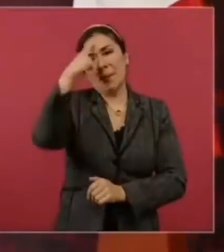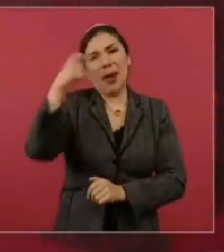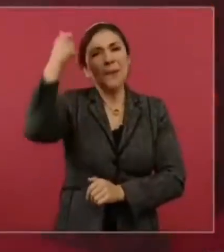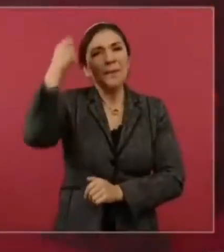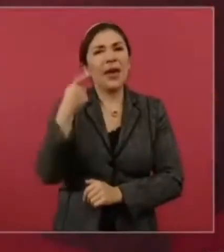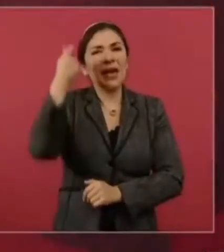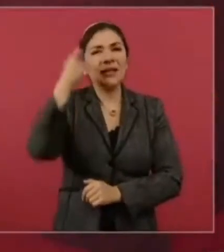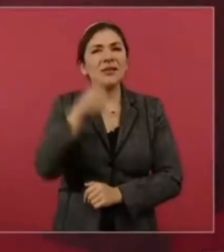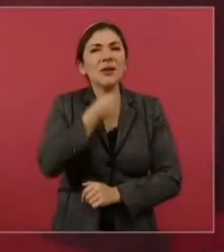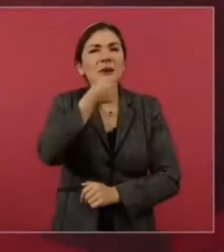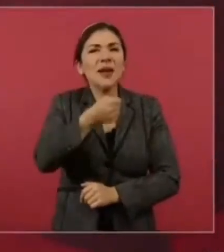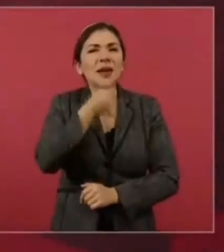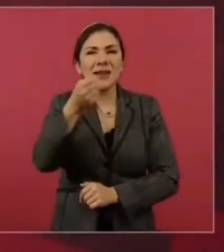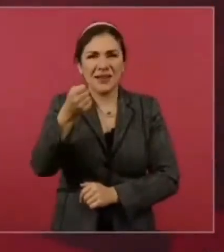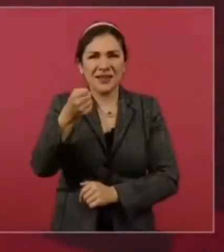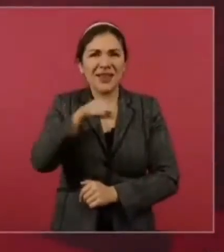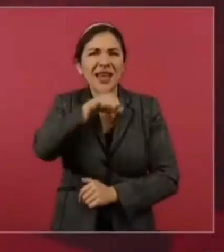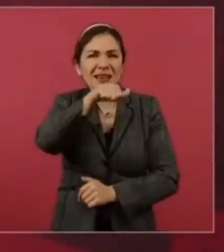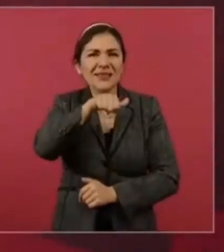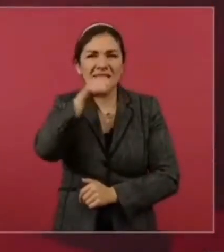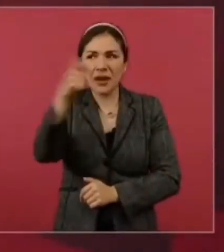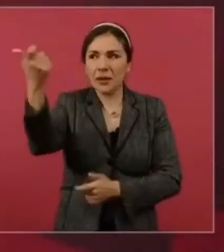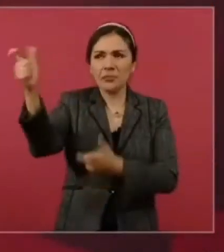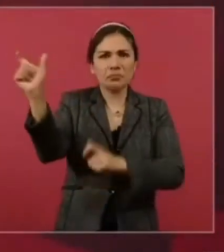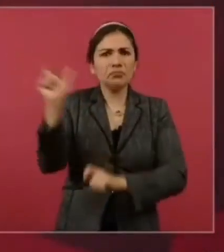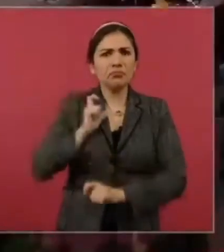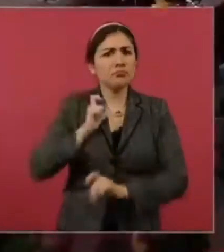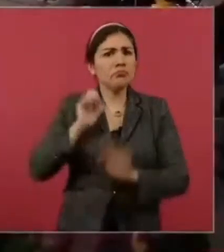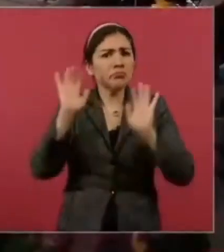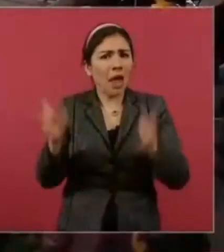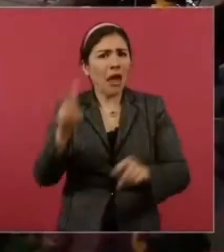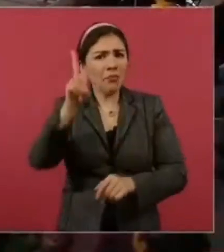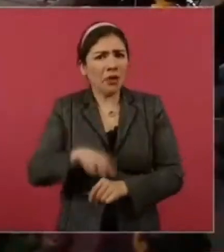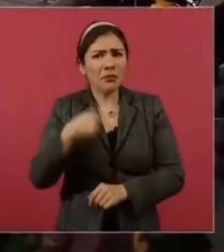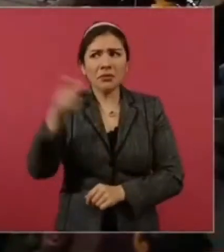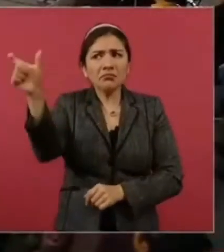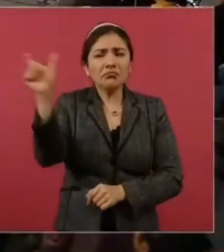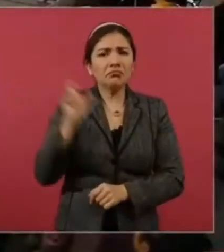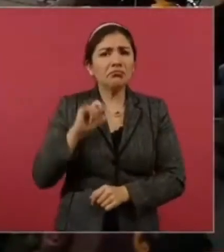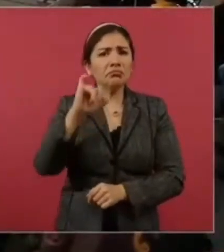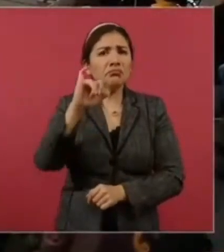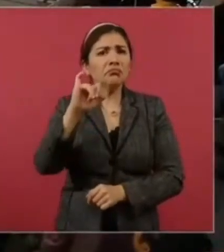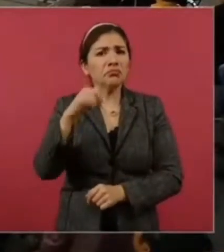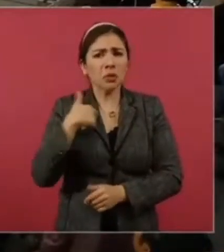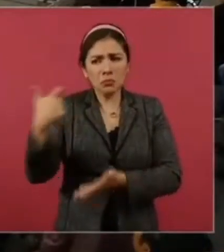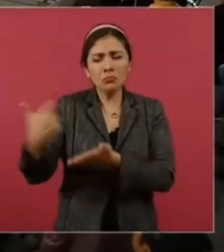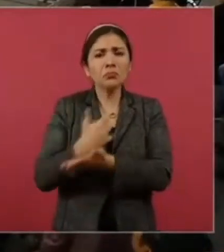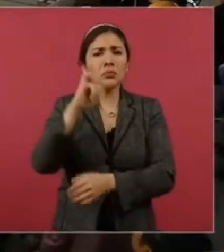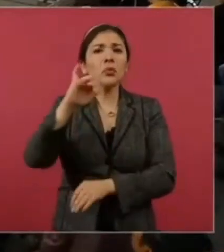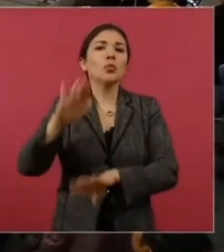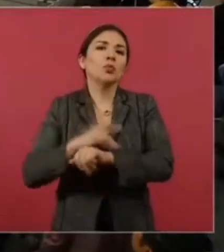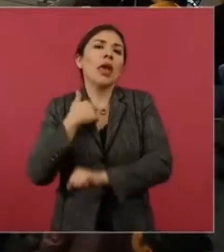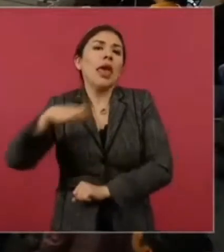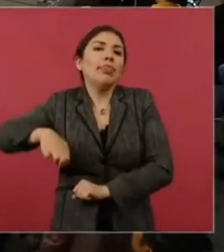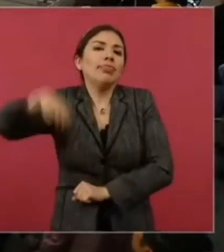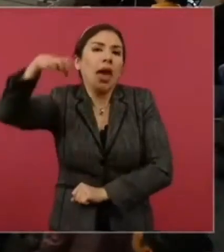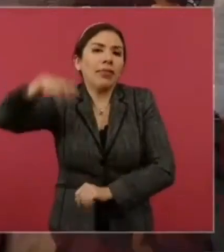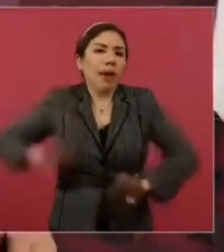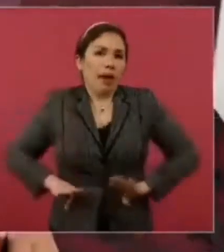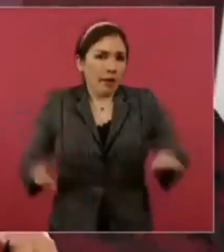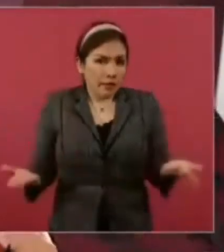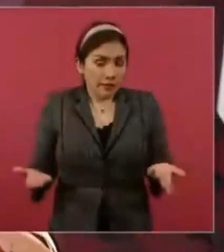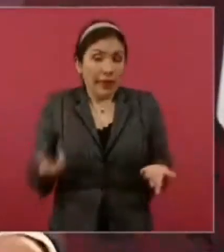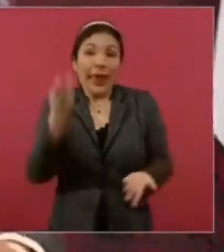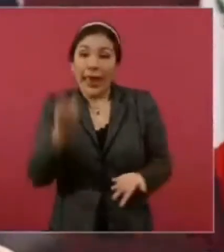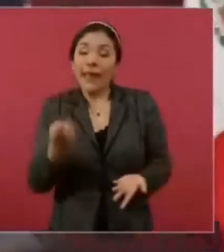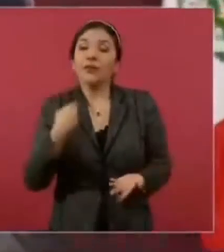adulto mayor y es cierto, te la recibo porque ya me corresponde y aquí aprovecho